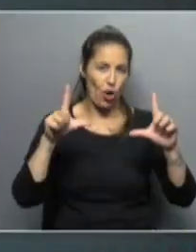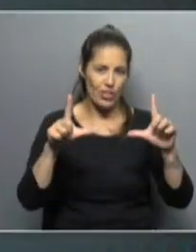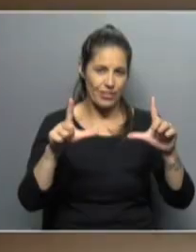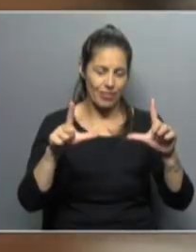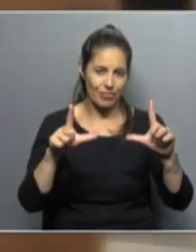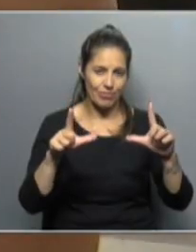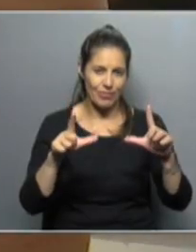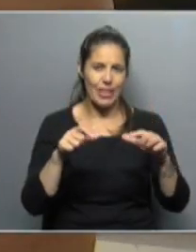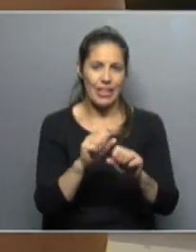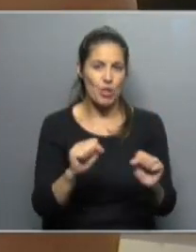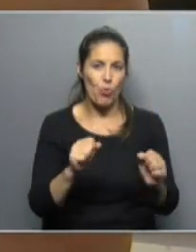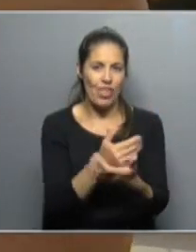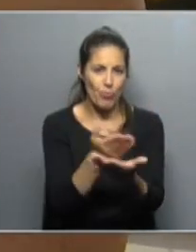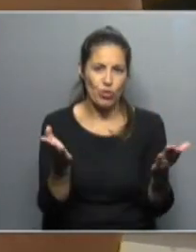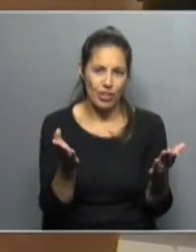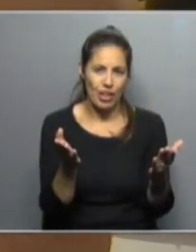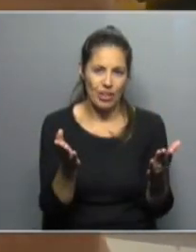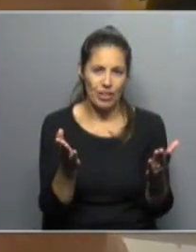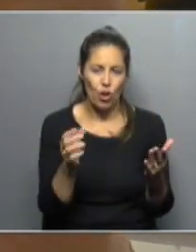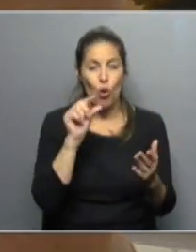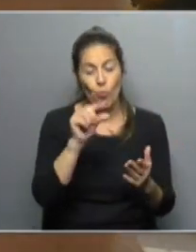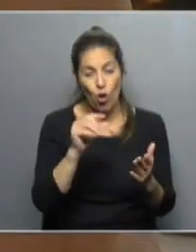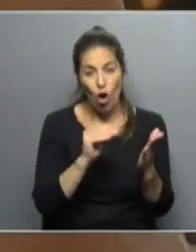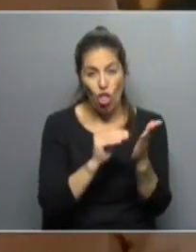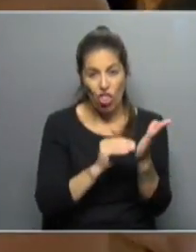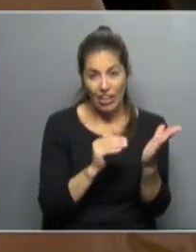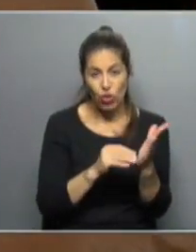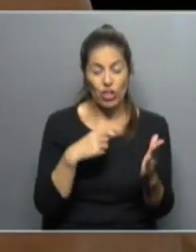¿no? Que se pueda reflejar con los pocos datos que tenía yo,